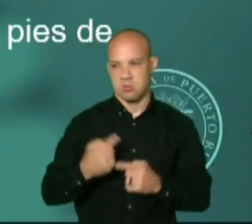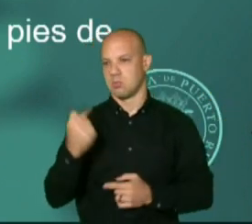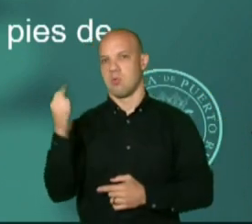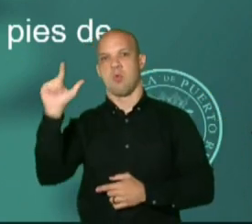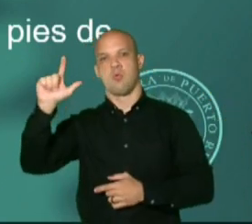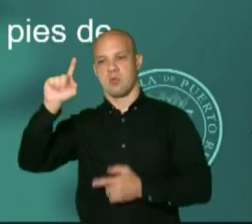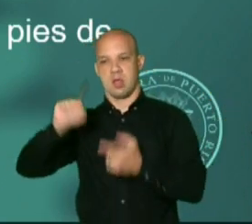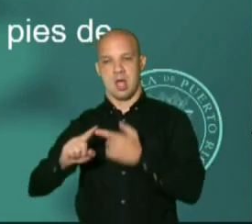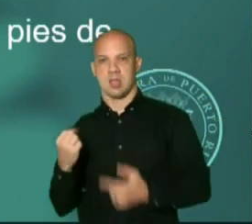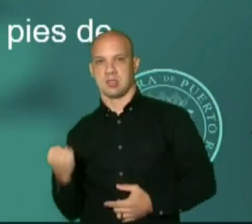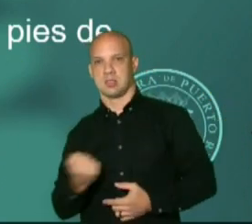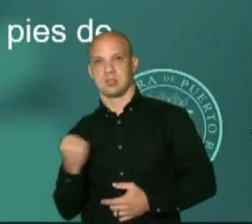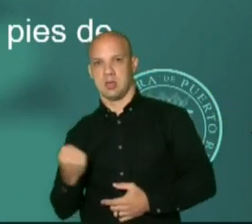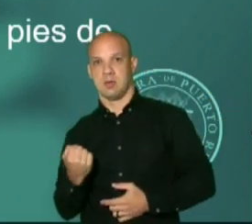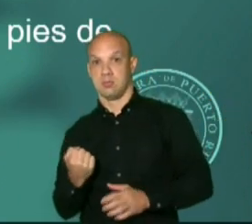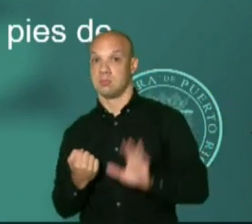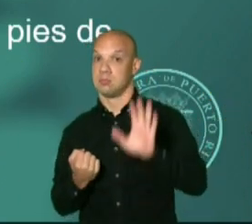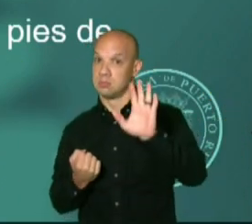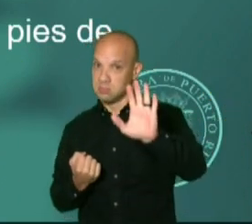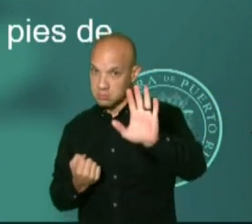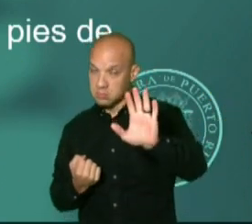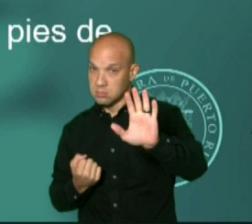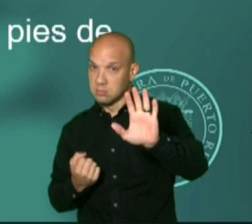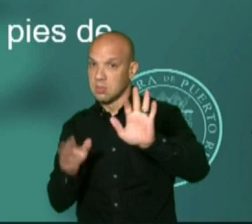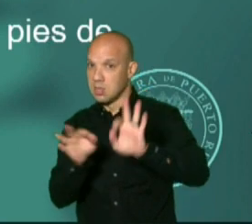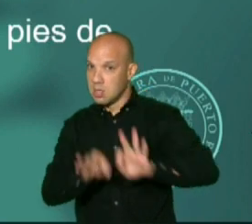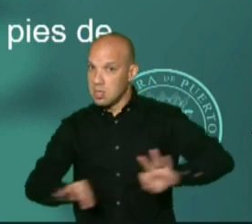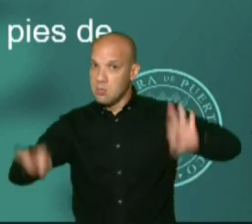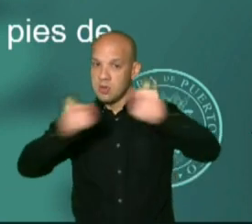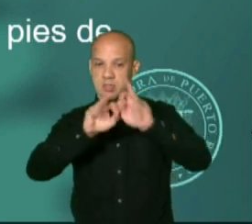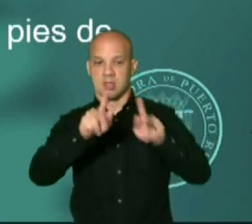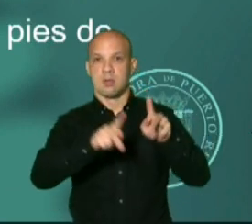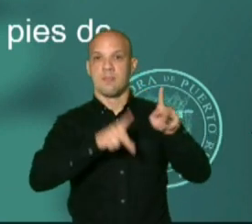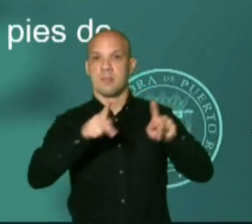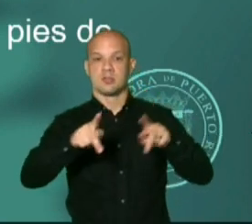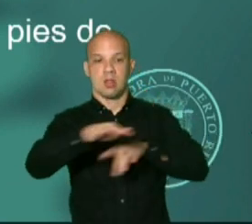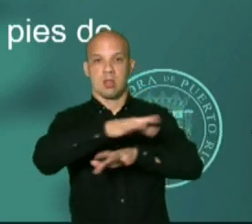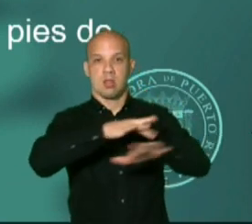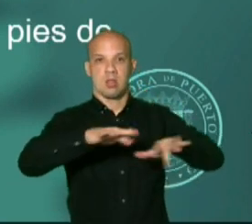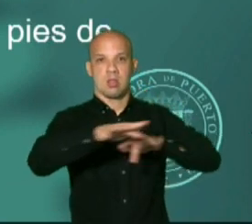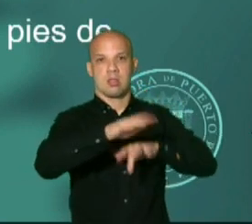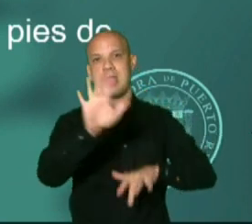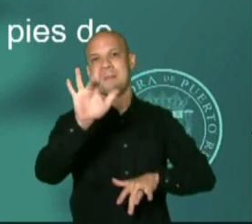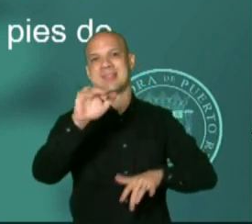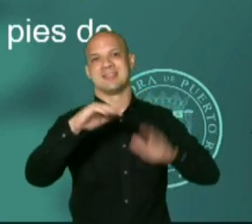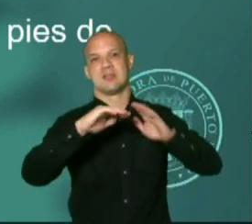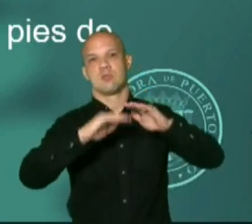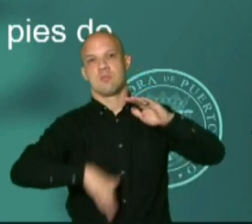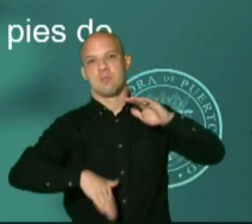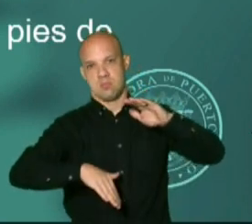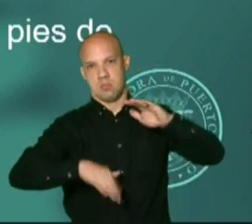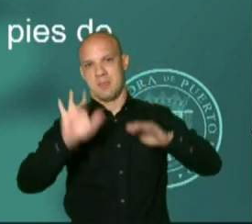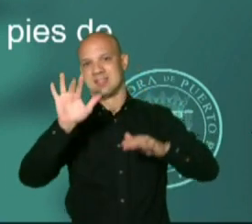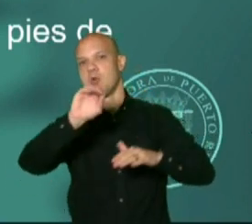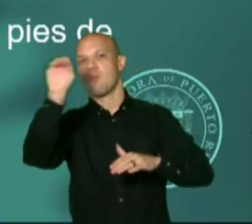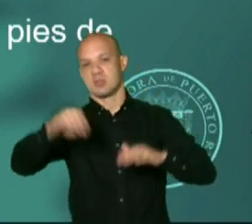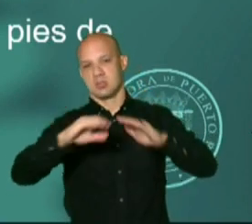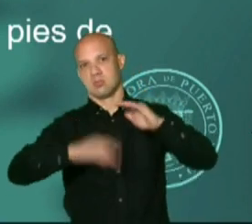sábado, siempre y cuando su ocupación se mantenga por debajo del 25% de